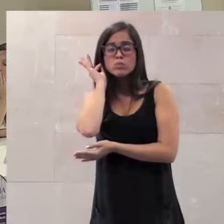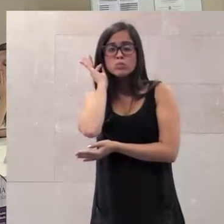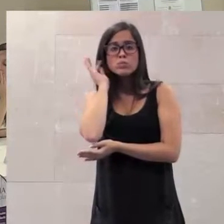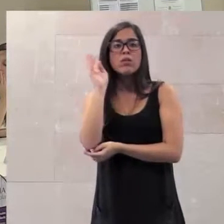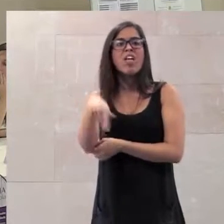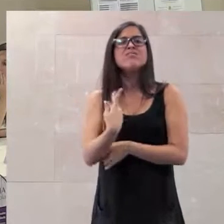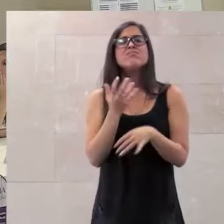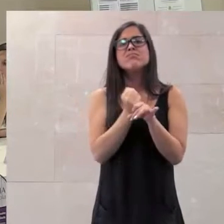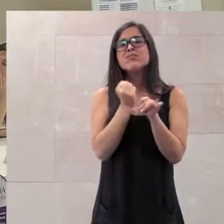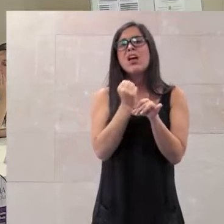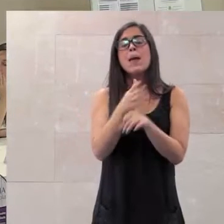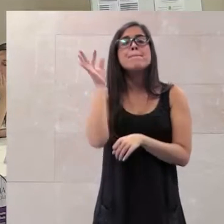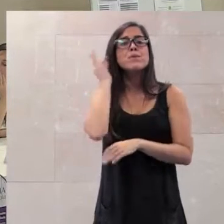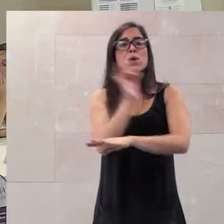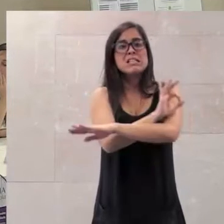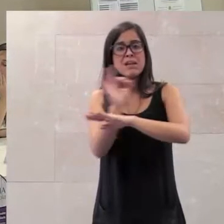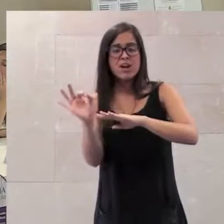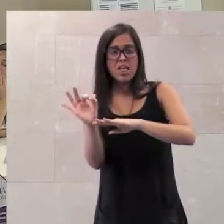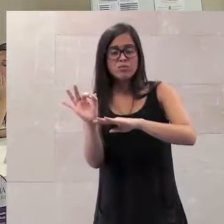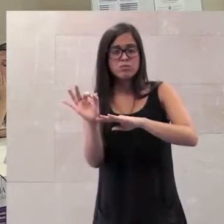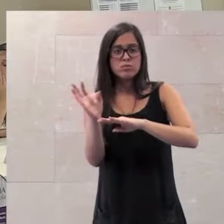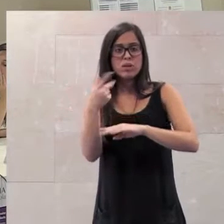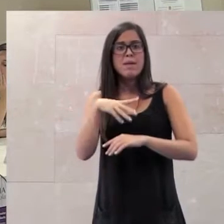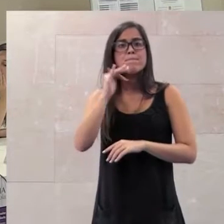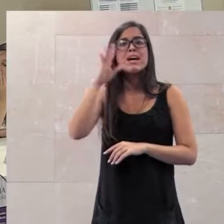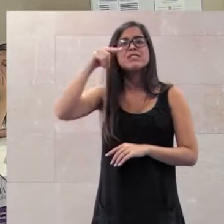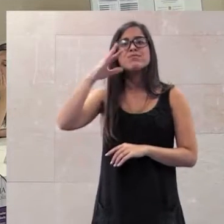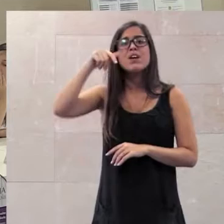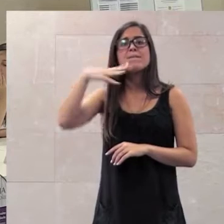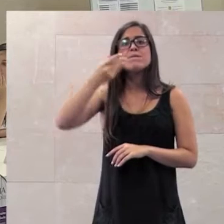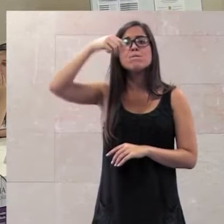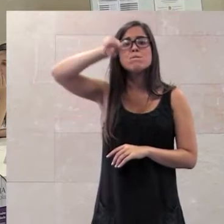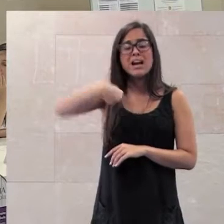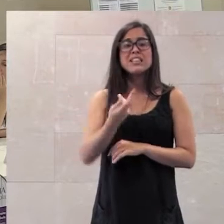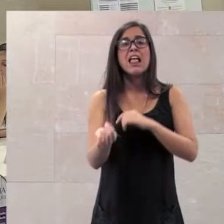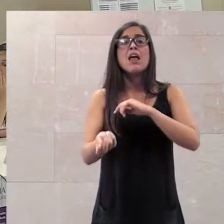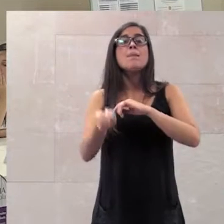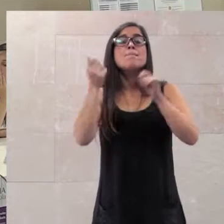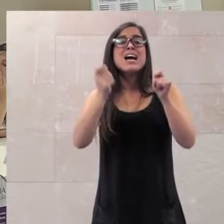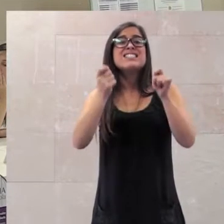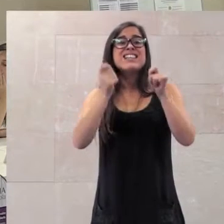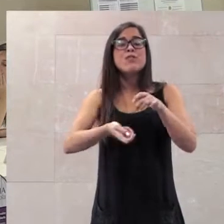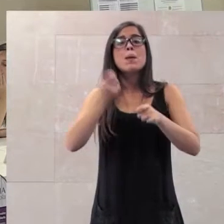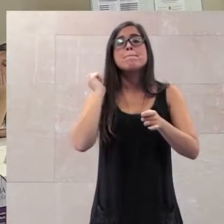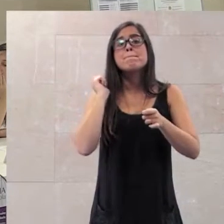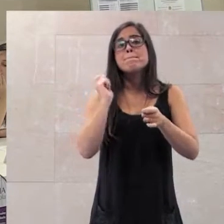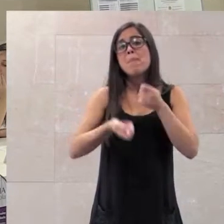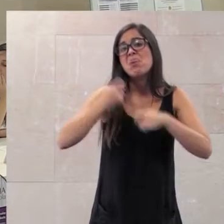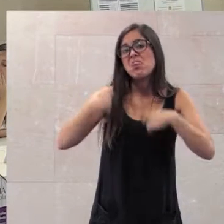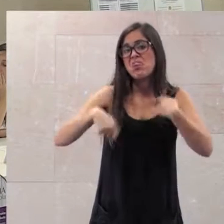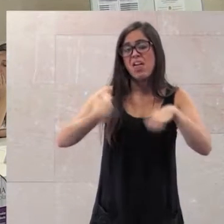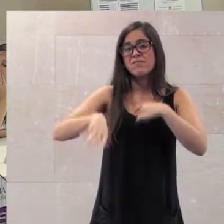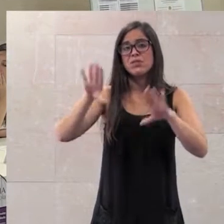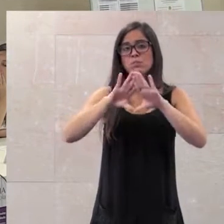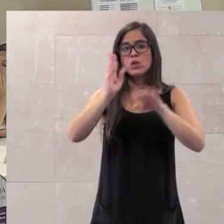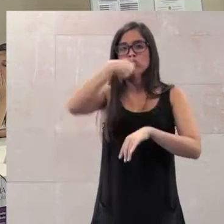también trabajan sobre todo con las mujeres saharauis. Tenemos la BAS Femband, que es la banda feminista de Basauri, que también surgió en red porque trajimos